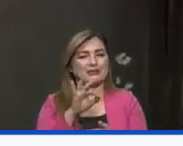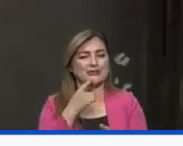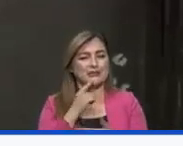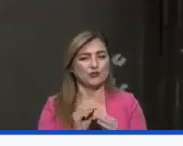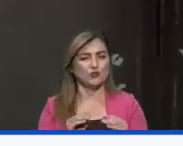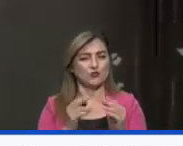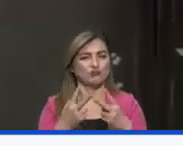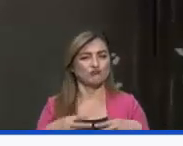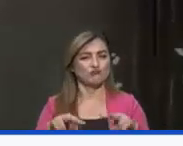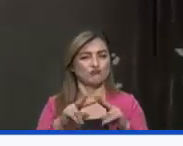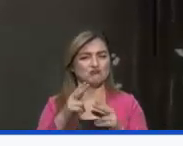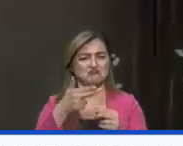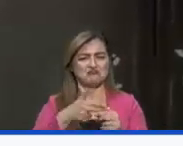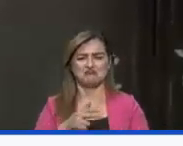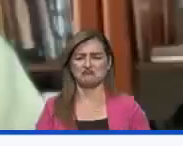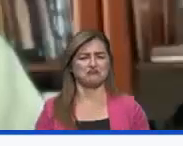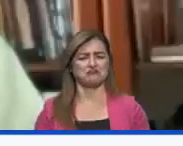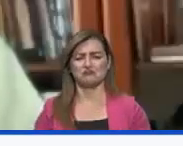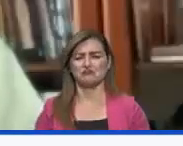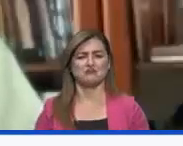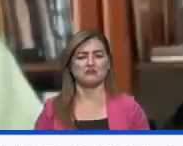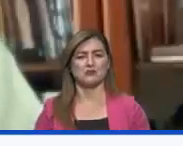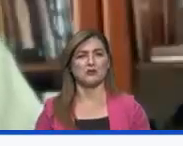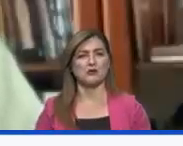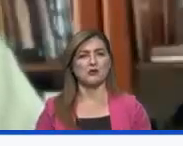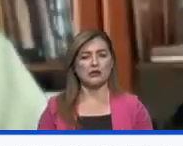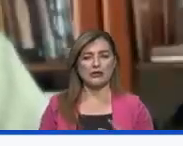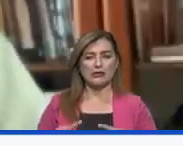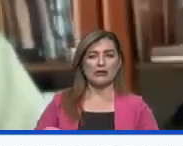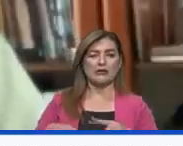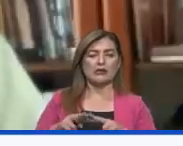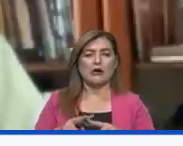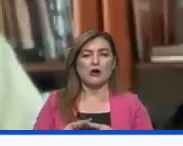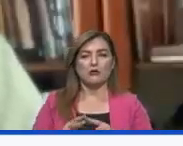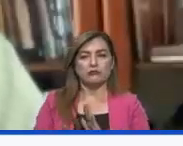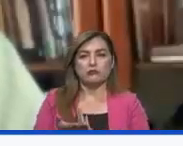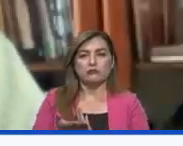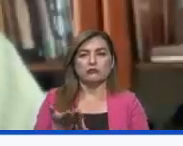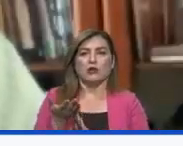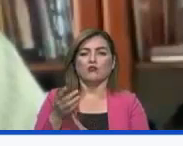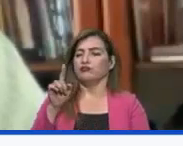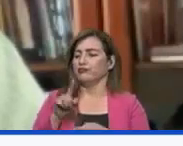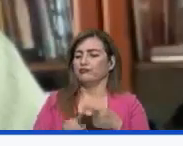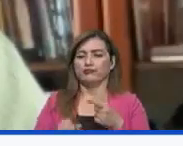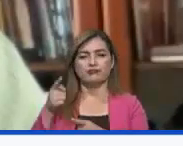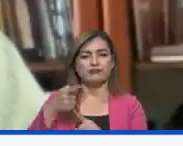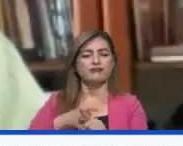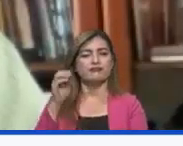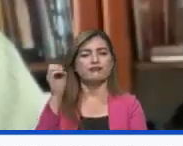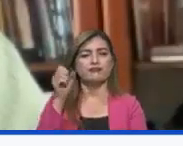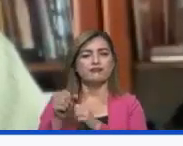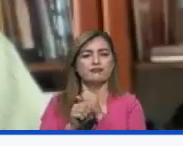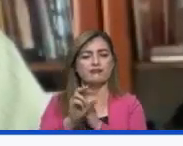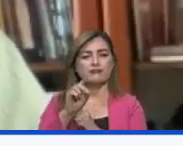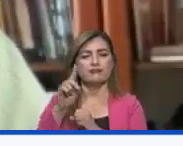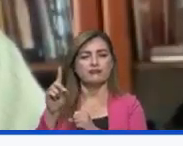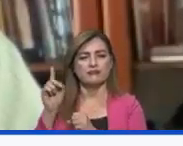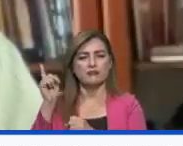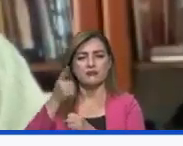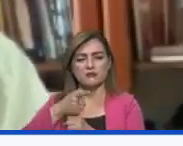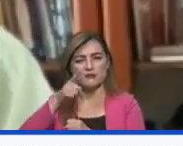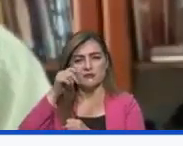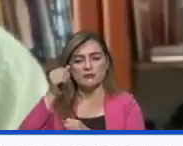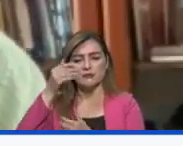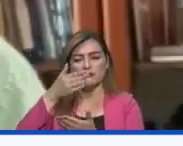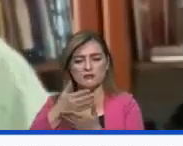incremento para el precio de los combustibles. Están congelados en su precio, ¿no es cierto? El, desde octubre del 2021,